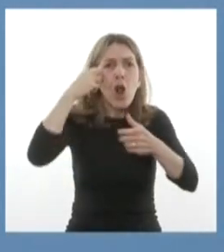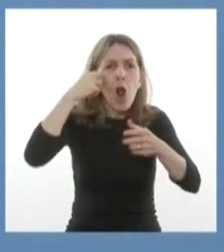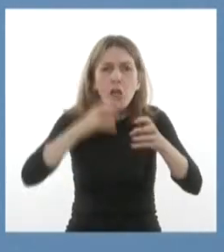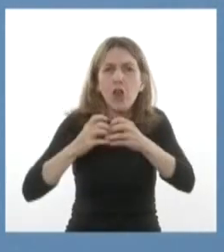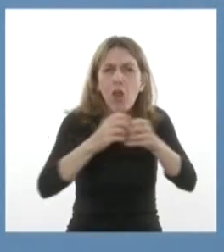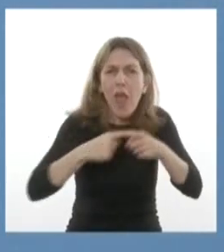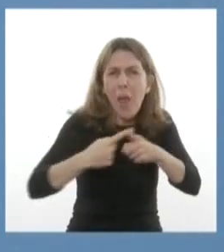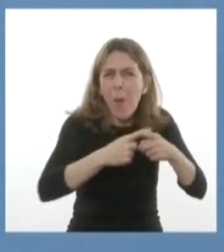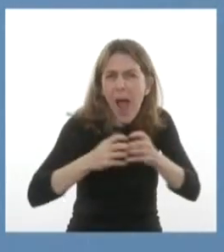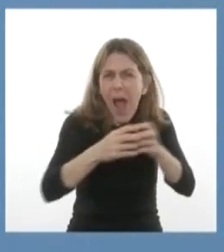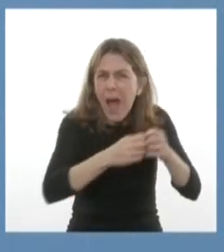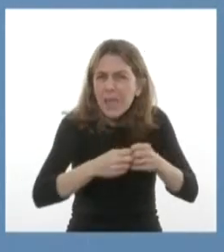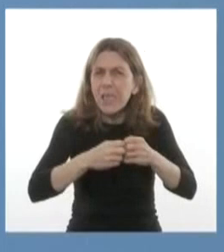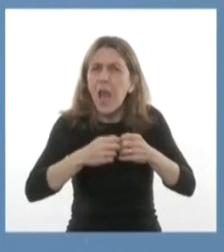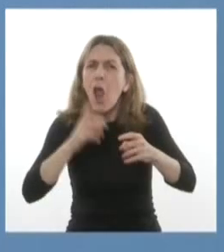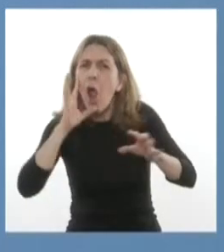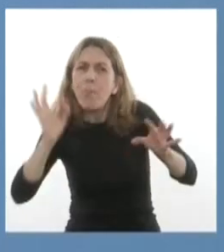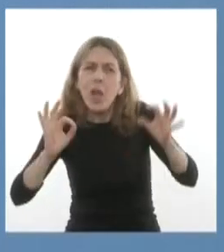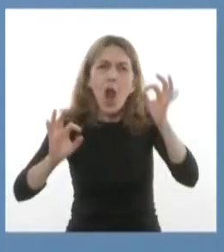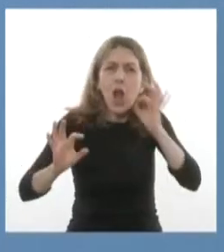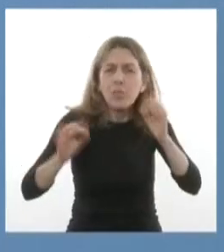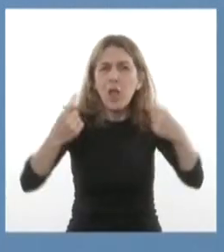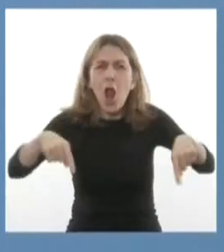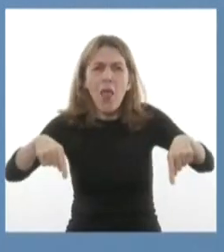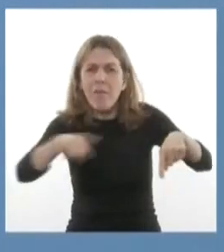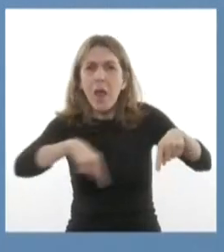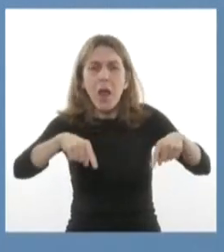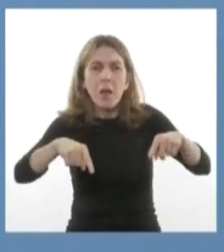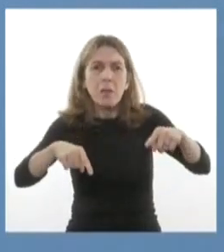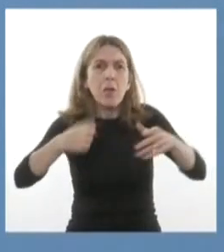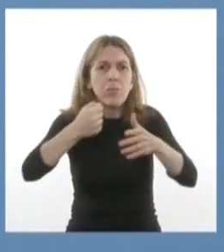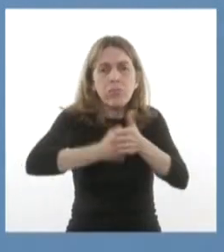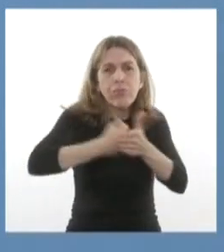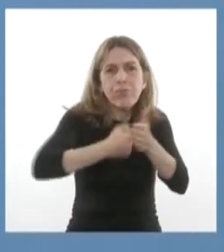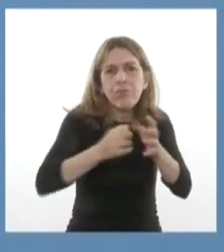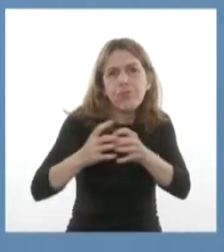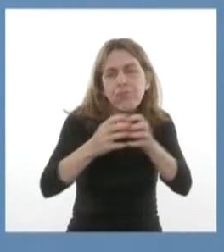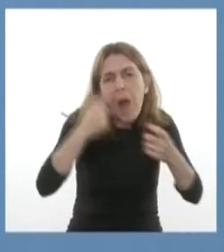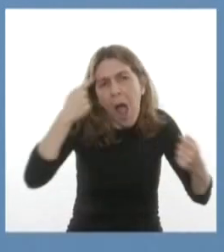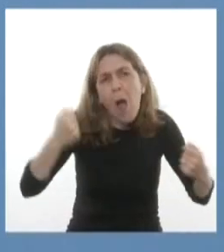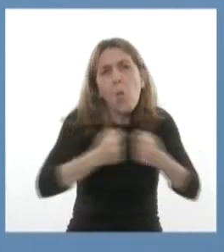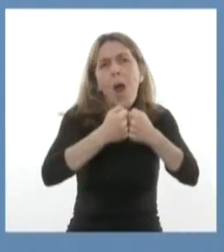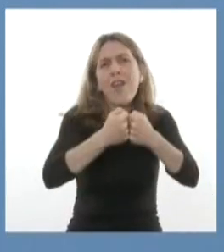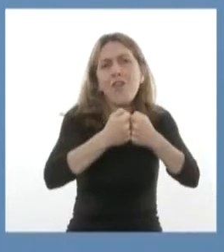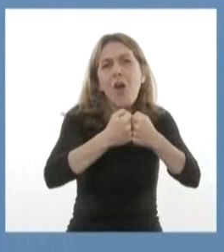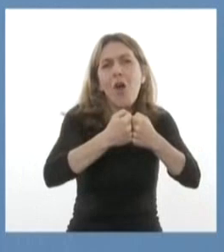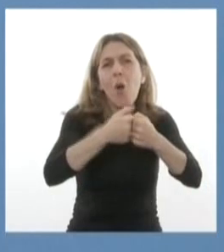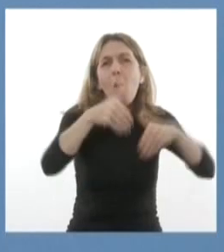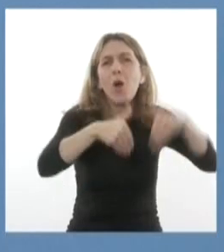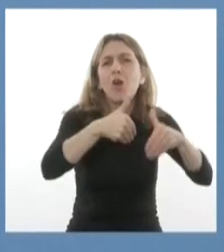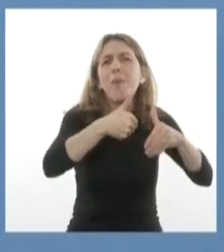debate, donde se tuvieron distintas posturas y finalmente se lograron consensos mayoritarios que permitieron que la ley